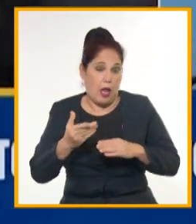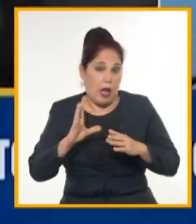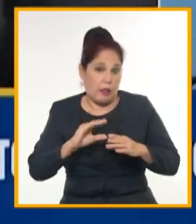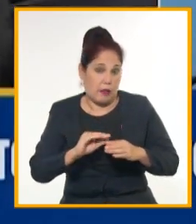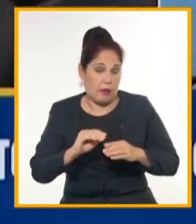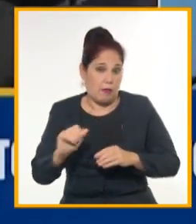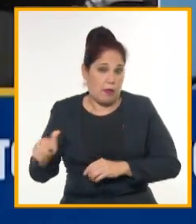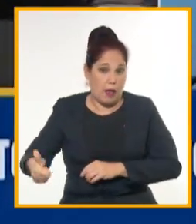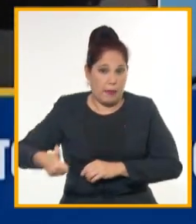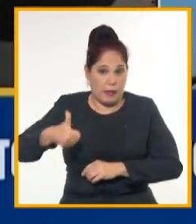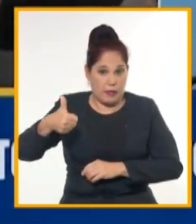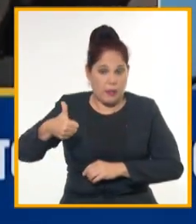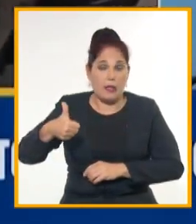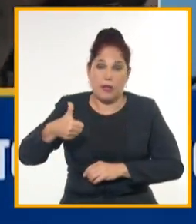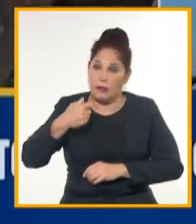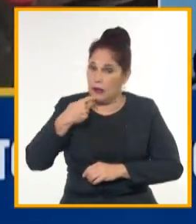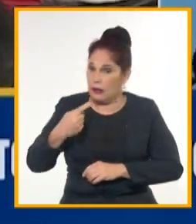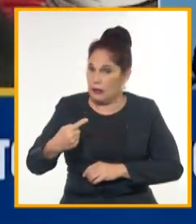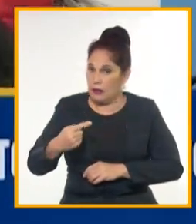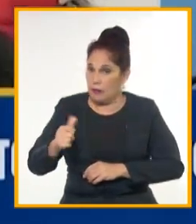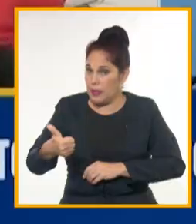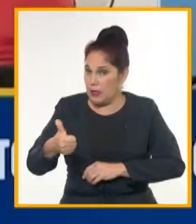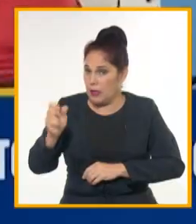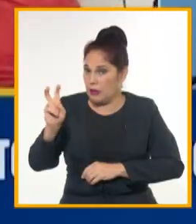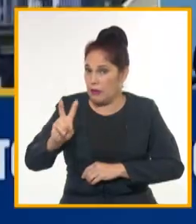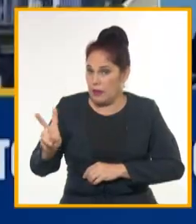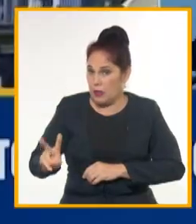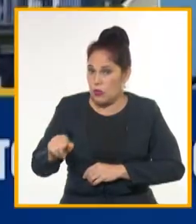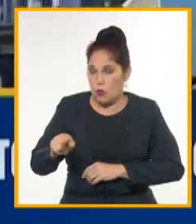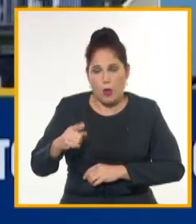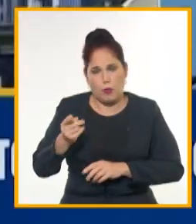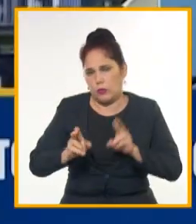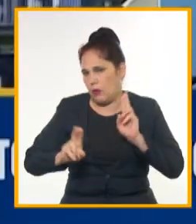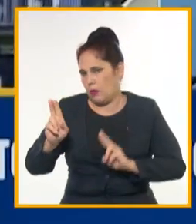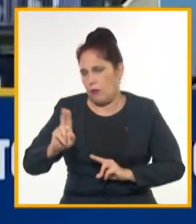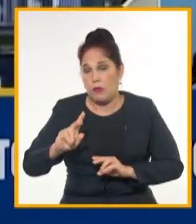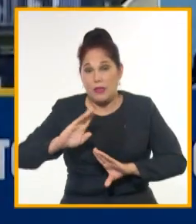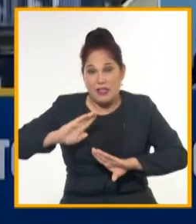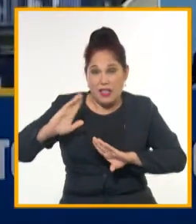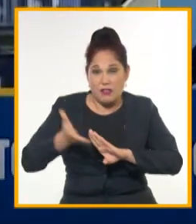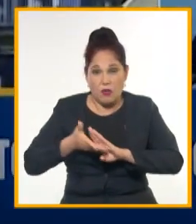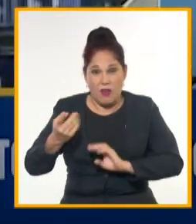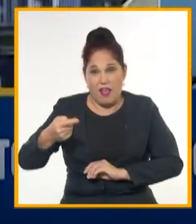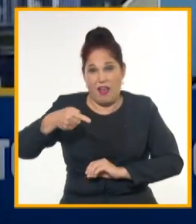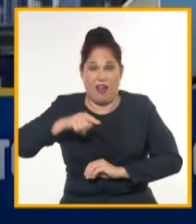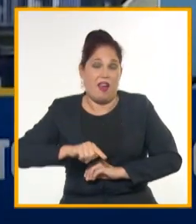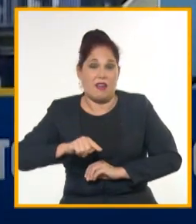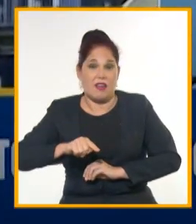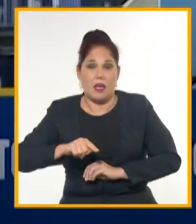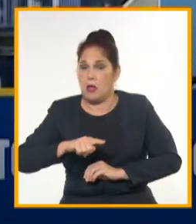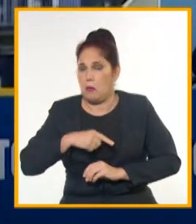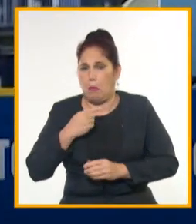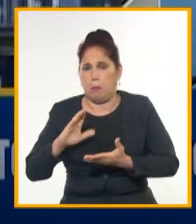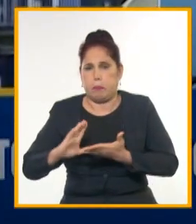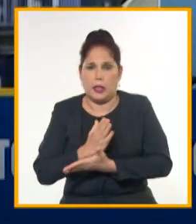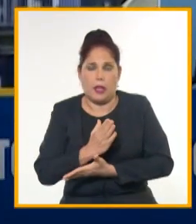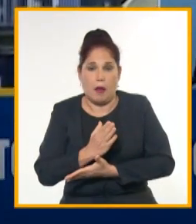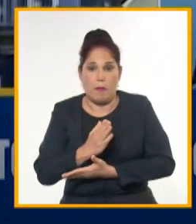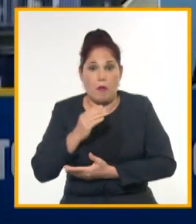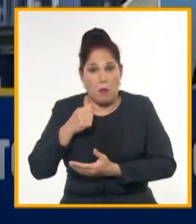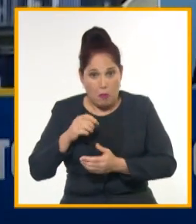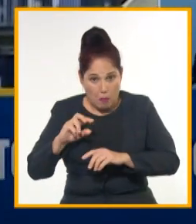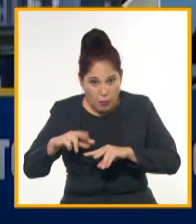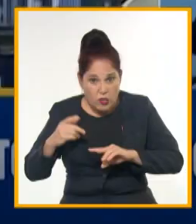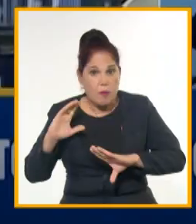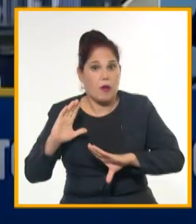venezolano ya había condenado el anuncio de aranceles punitivos. Las sanciones de ayer las derrotamos y las que vengan